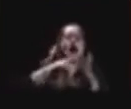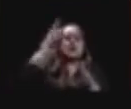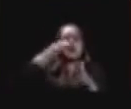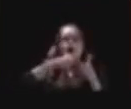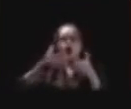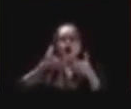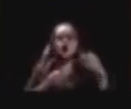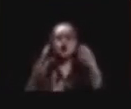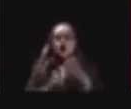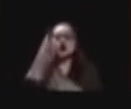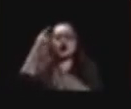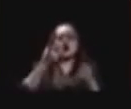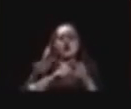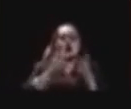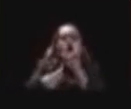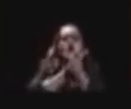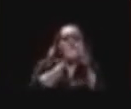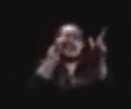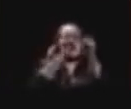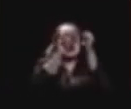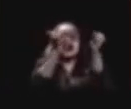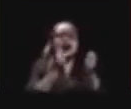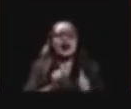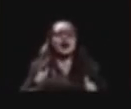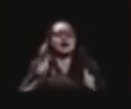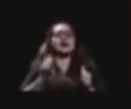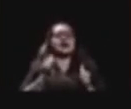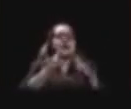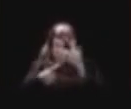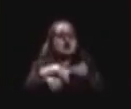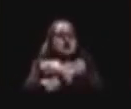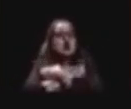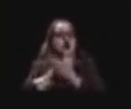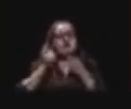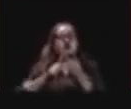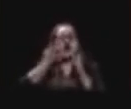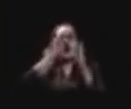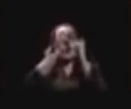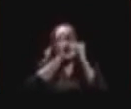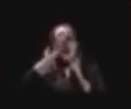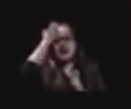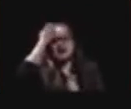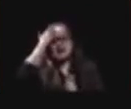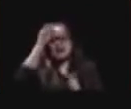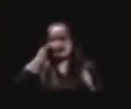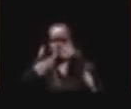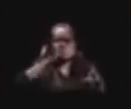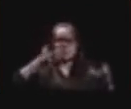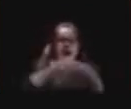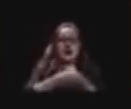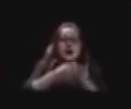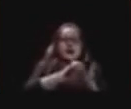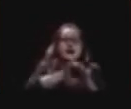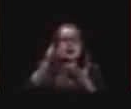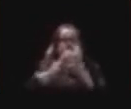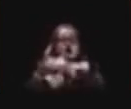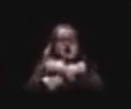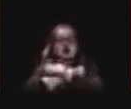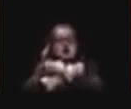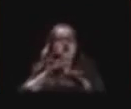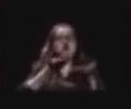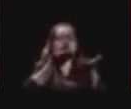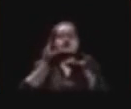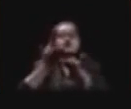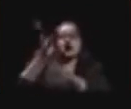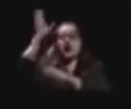innovación, libertad, arte, educación y saberes, que acercarán el derecho a la educación,